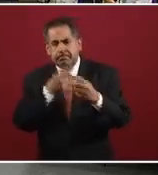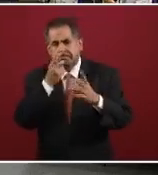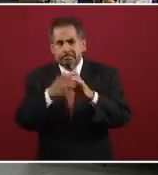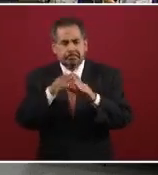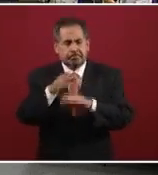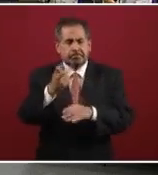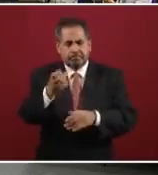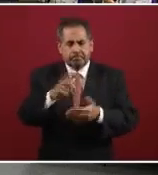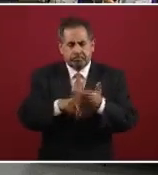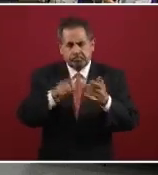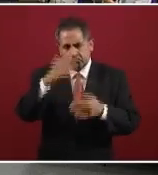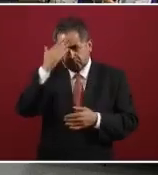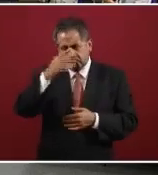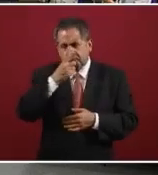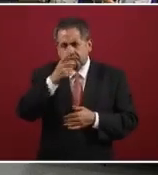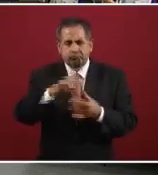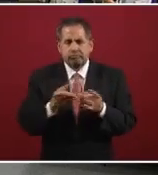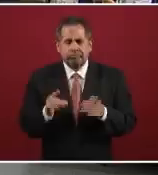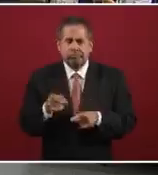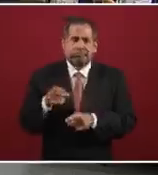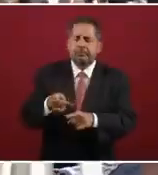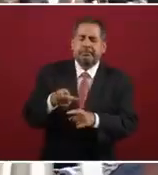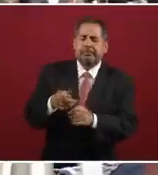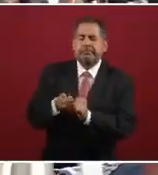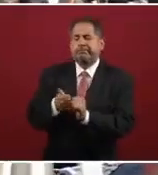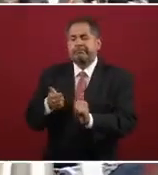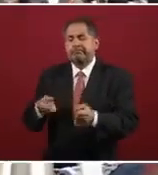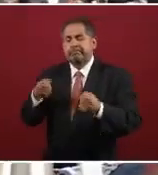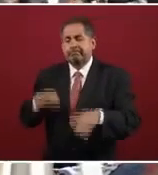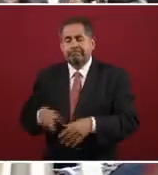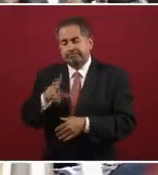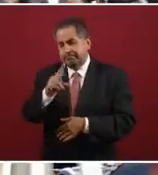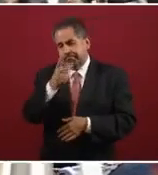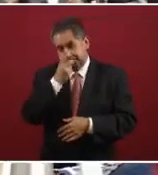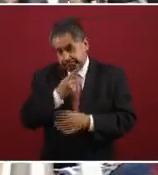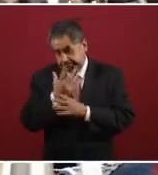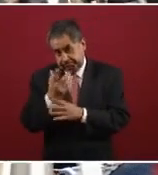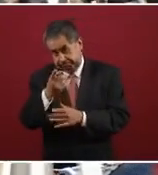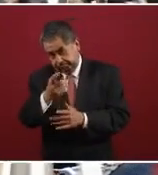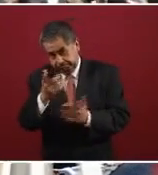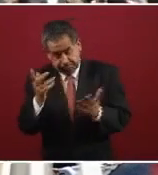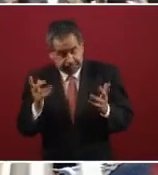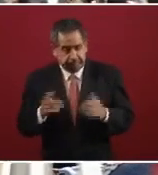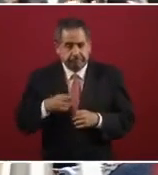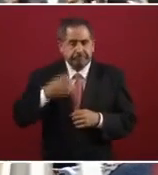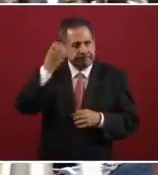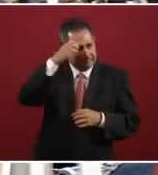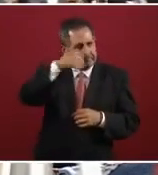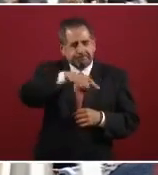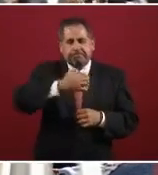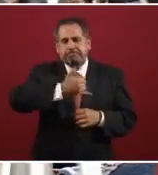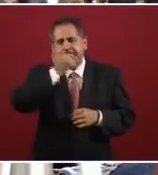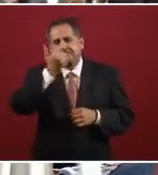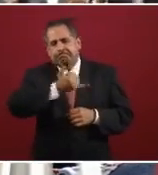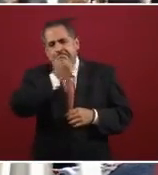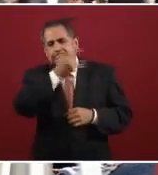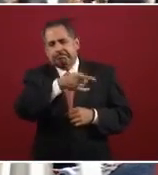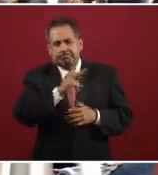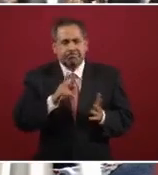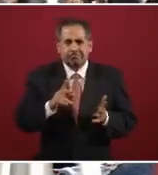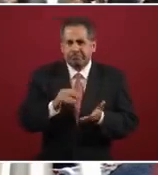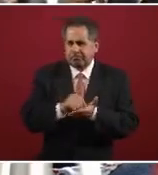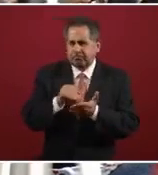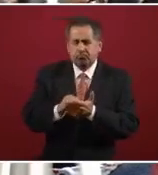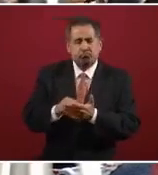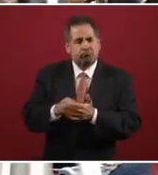al respecto usted muchas veces ha hablado que no existe esa recesión que ha que los expertos están equivocados pero se mantiene entonces